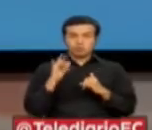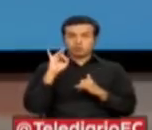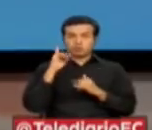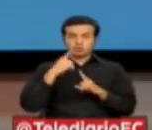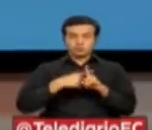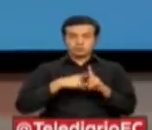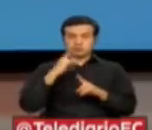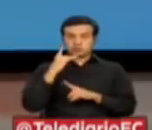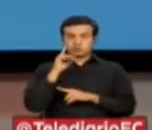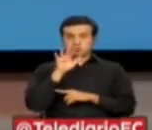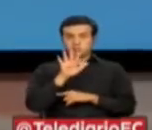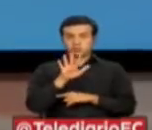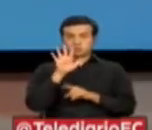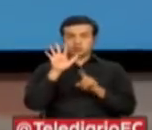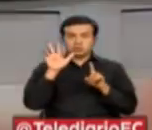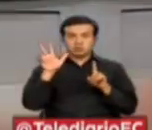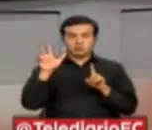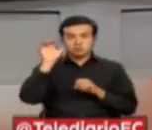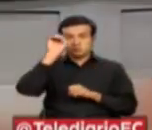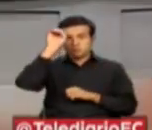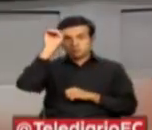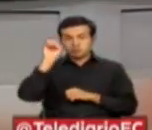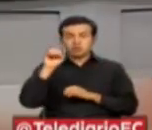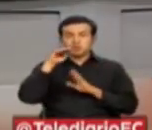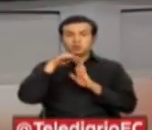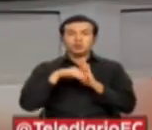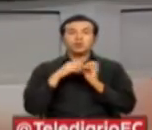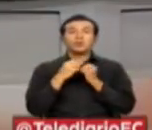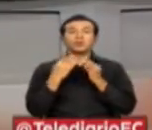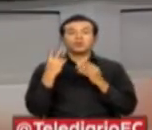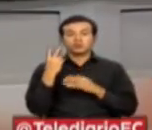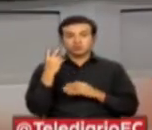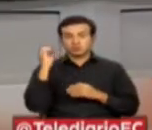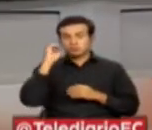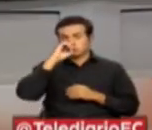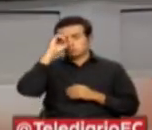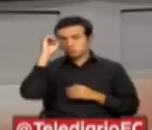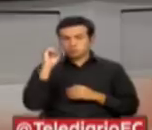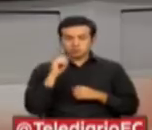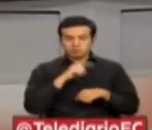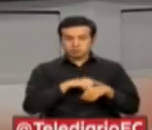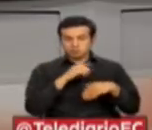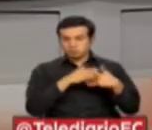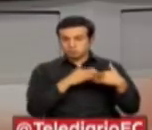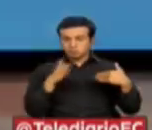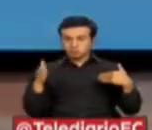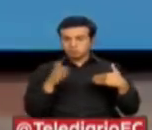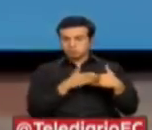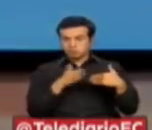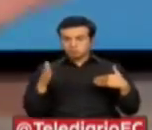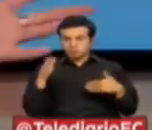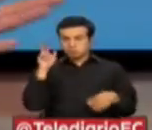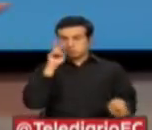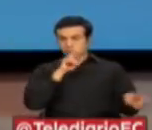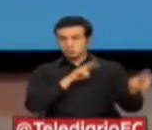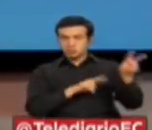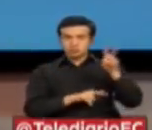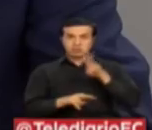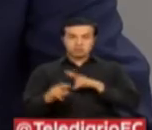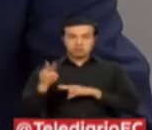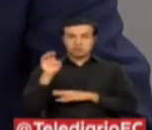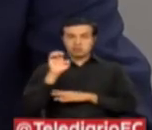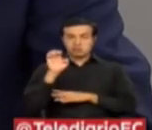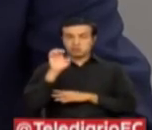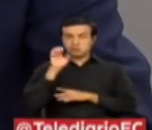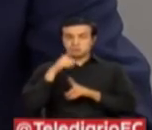marzo al 53%. Es decir, que hubo un descenso de 12 puntos en este periodo de tiempo que estamos analizando entre enero y marzo. Pero sobre todo en